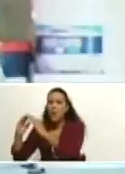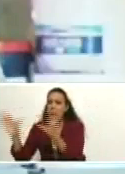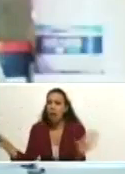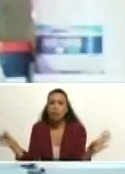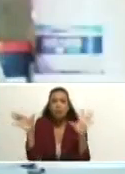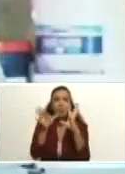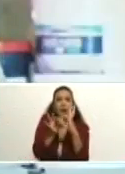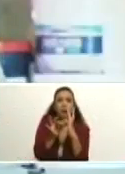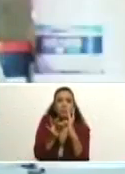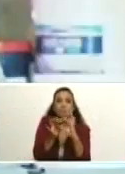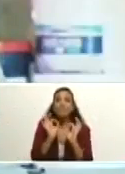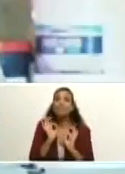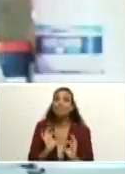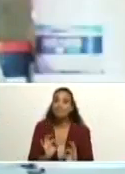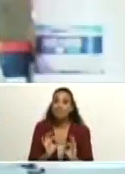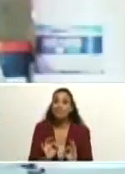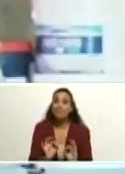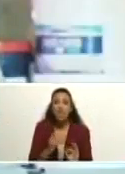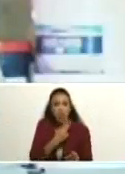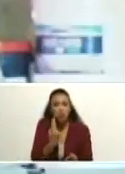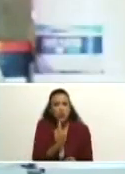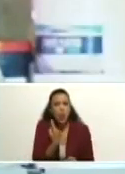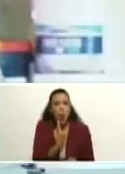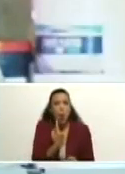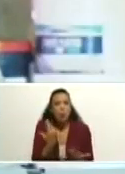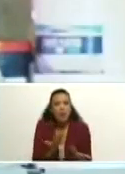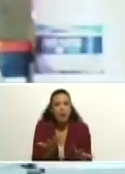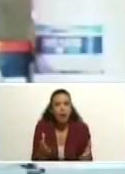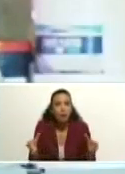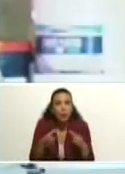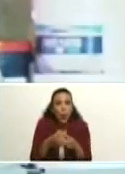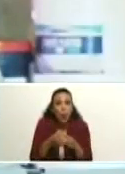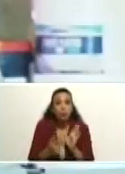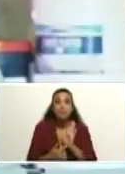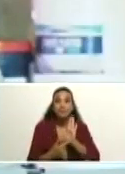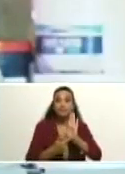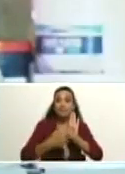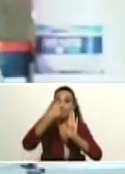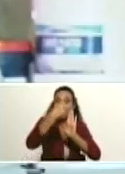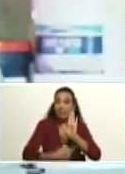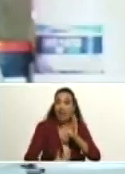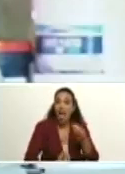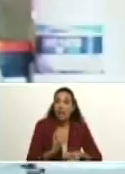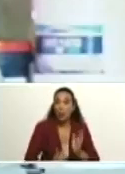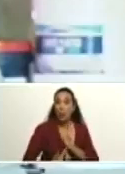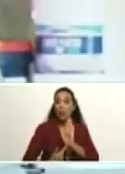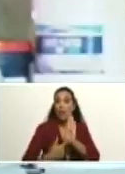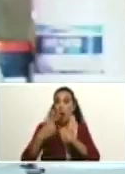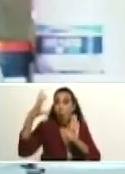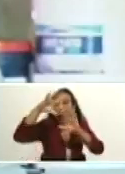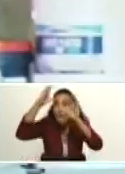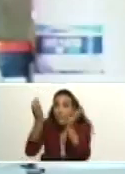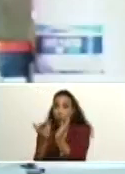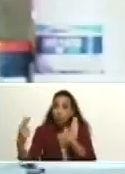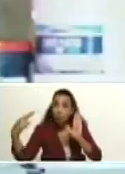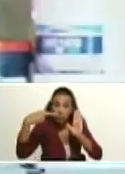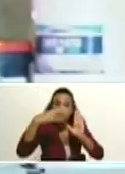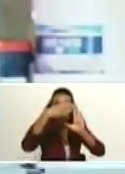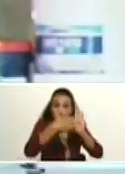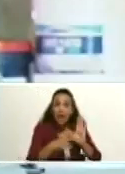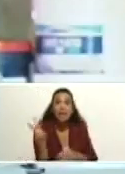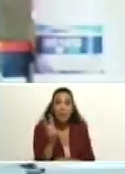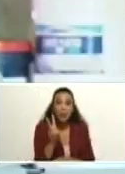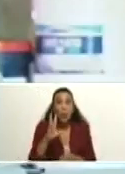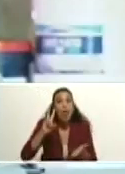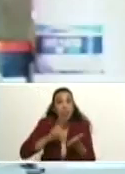bricomiles. Y eso nosotros tenemos que resaltarlo, mostrarlo. Esa es la Venezuela